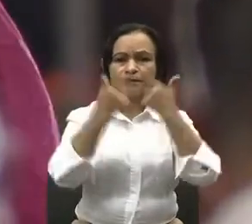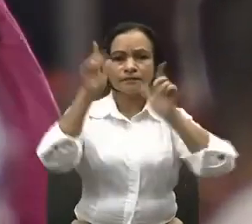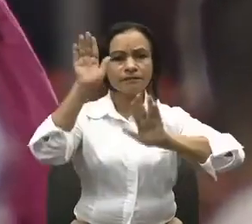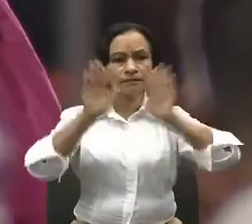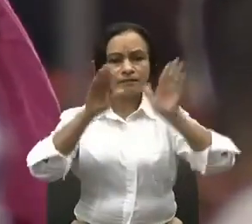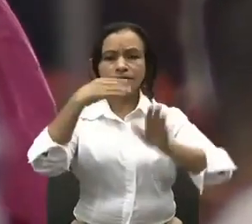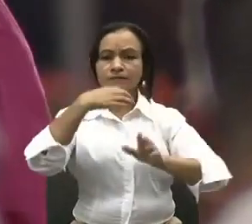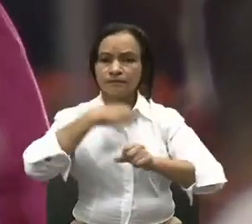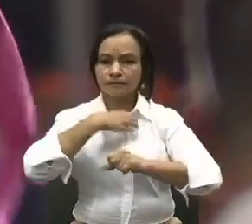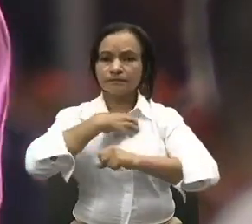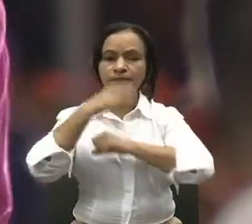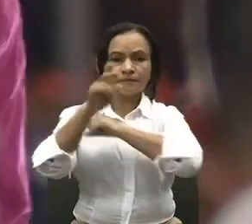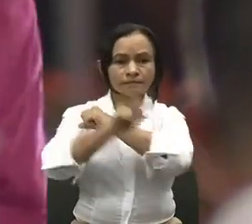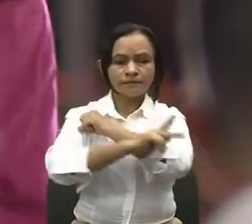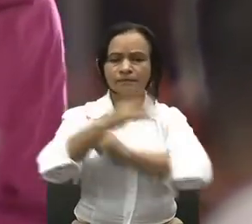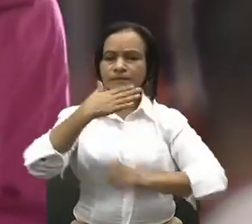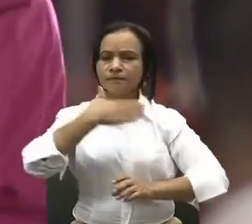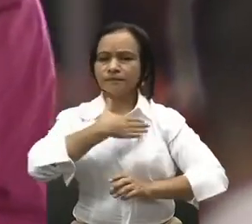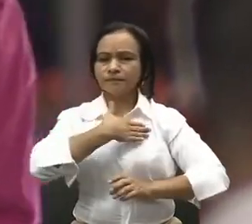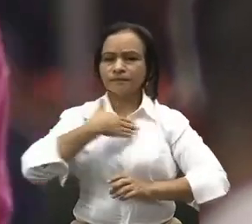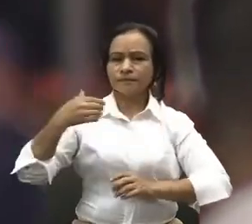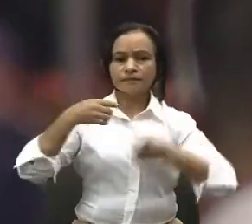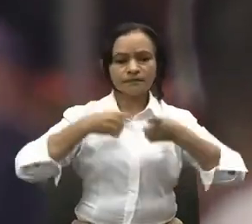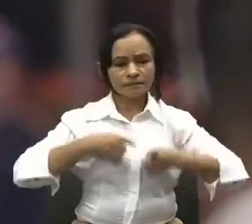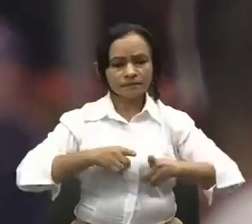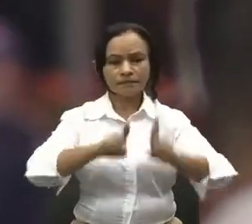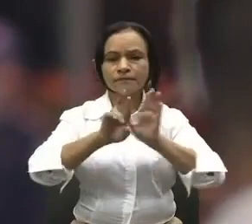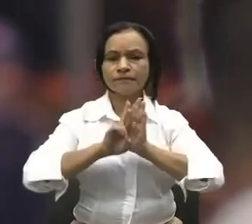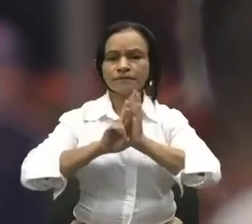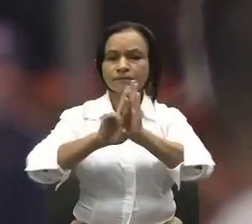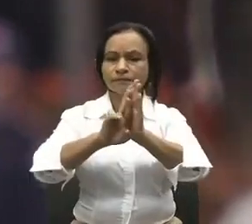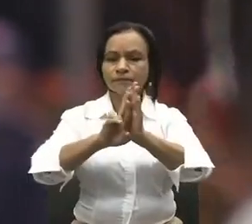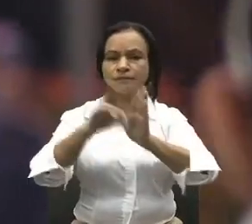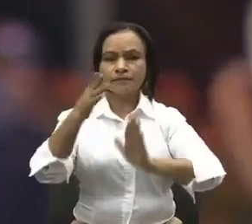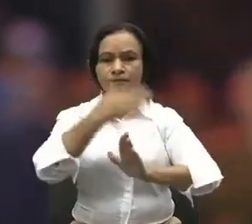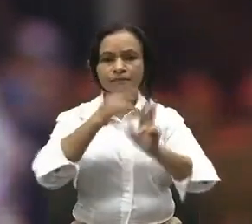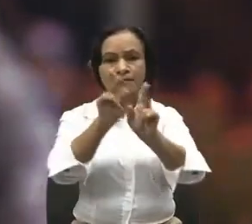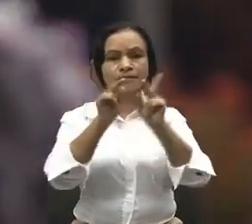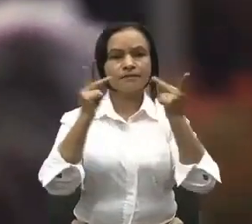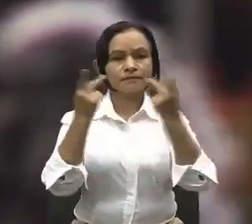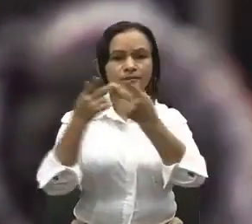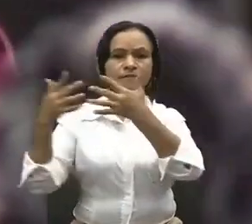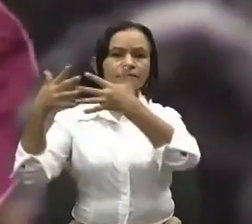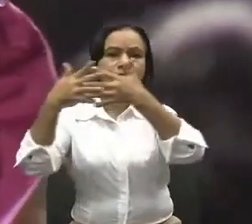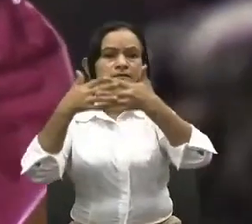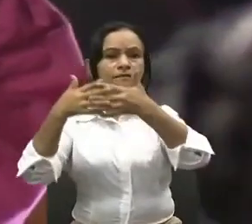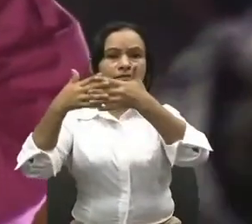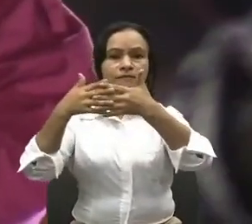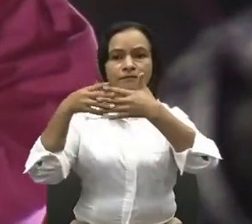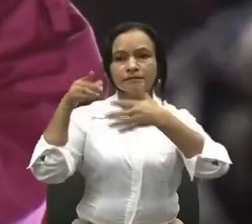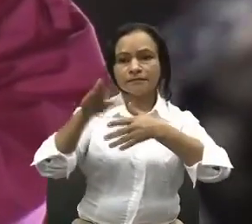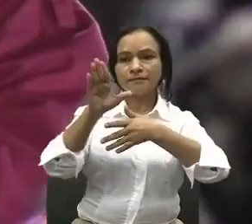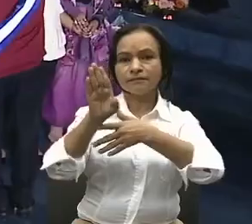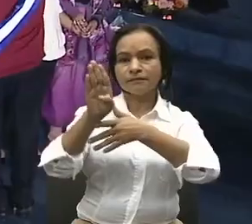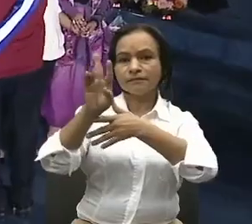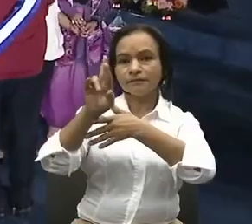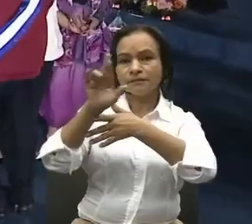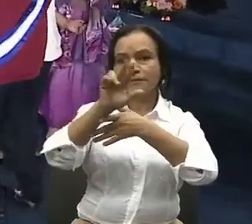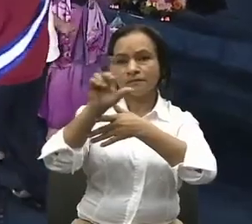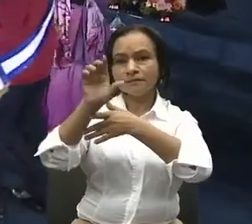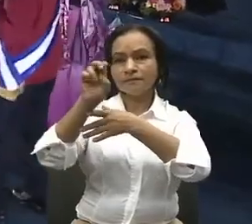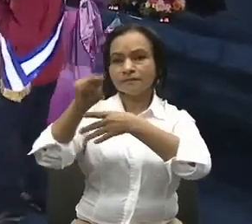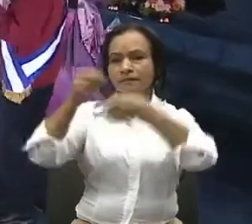países. ¿Qué mejor y qué más digno representante puede tener el pueblo norteamericano que Brian Wilson,